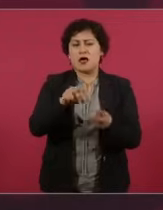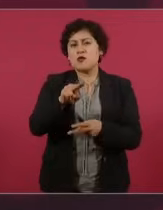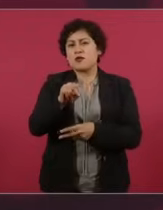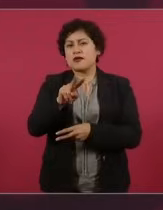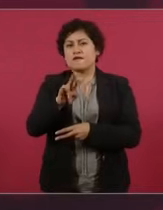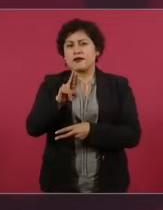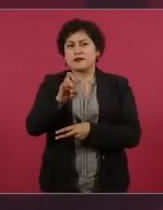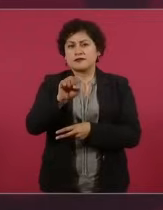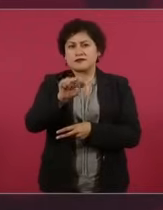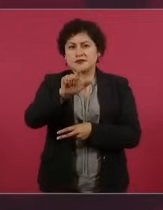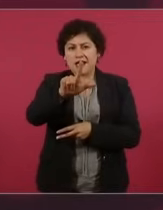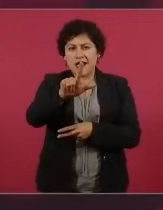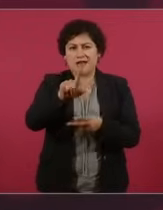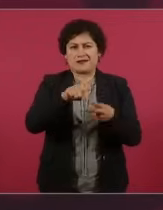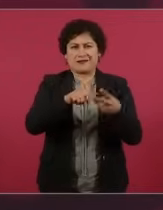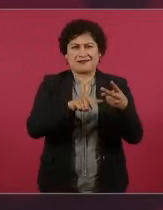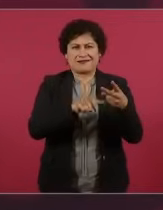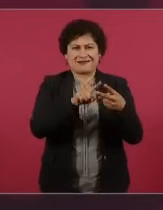dijeron algo en Radio Fórmula